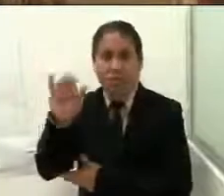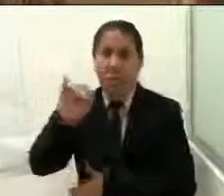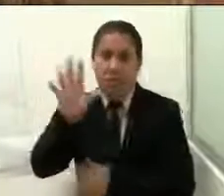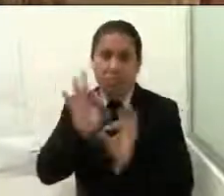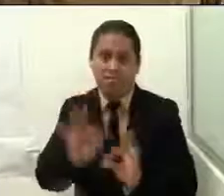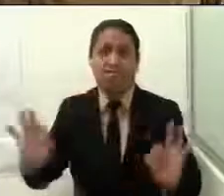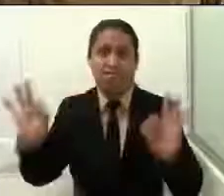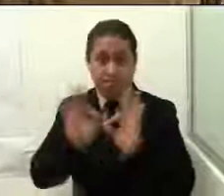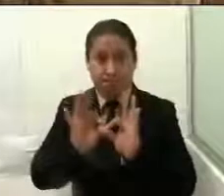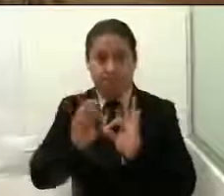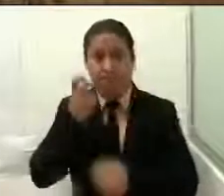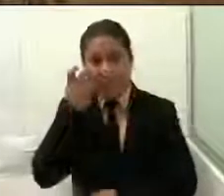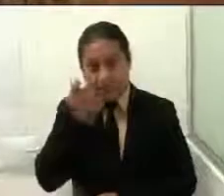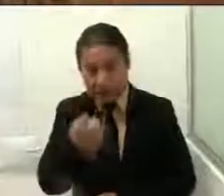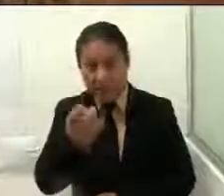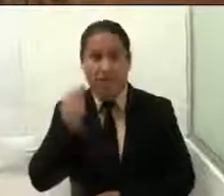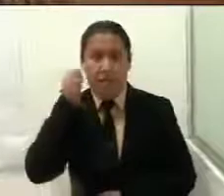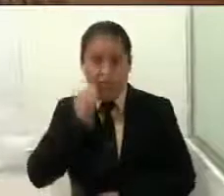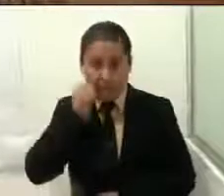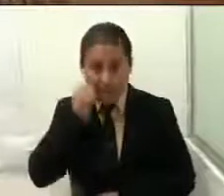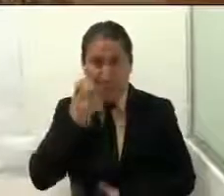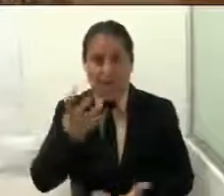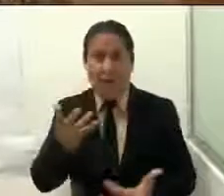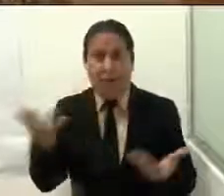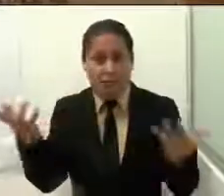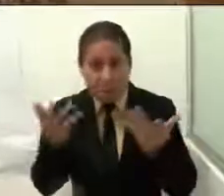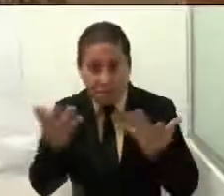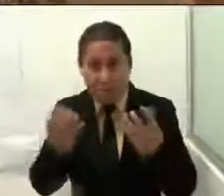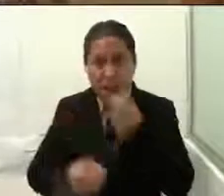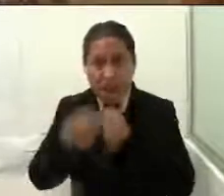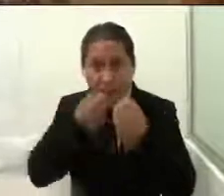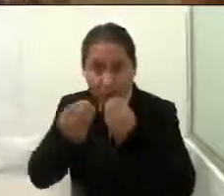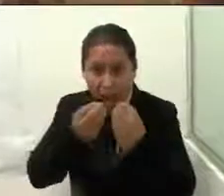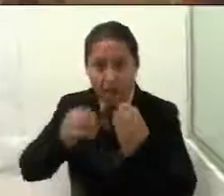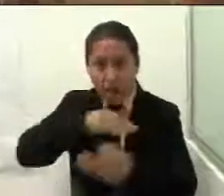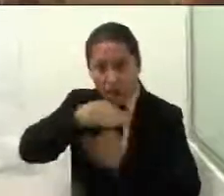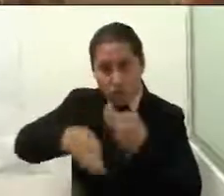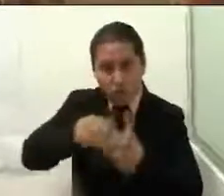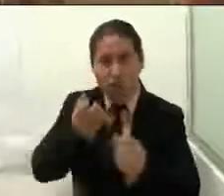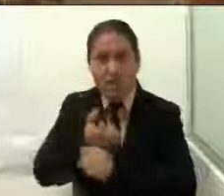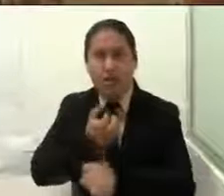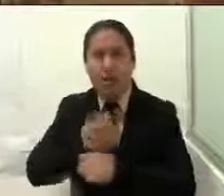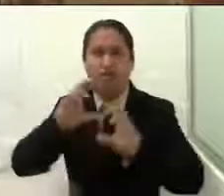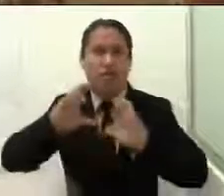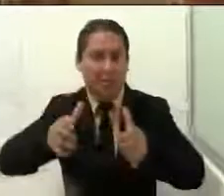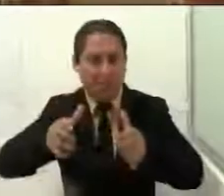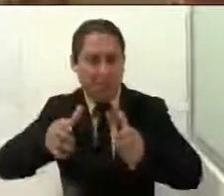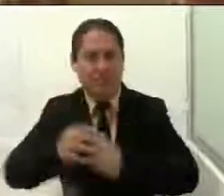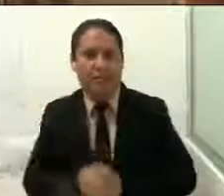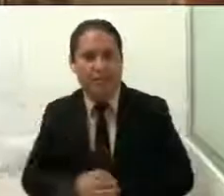que es el de mantener la alimentación de todos los chiapanecos y chiapanecas